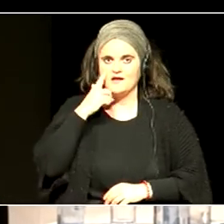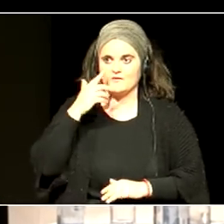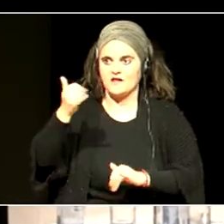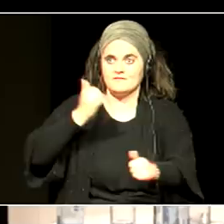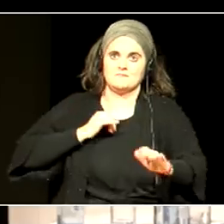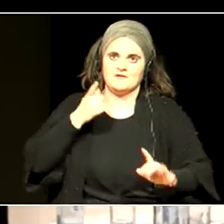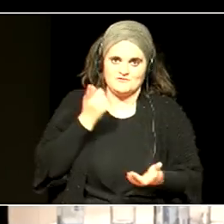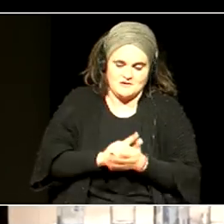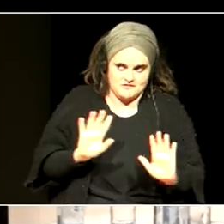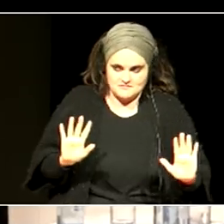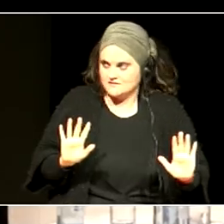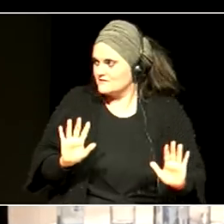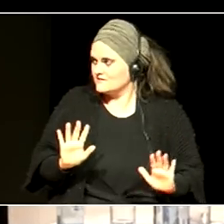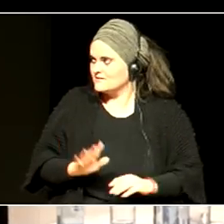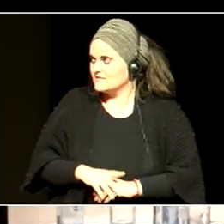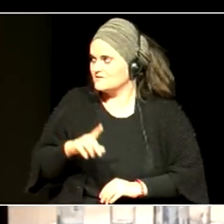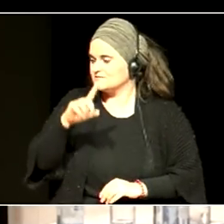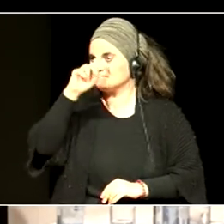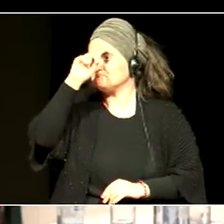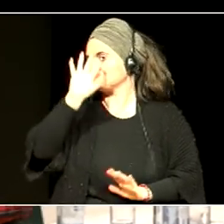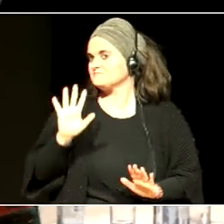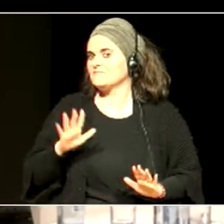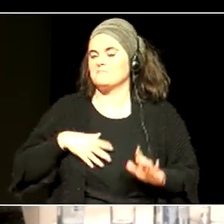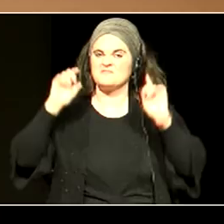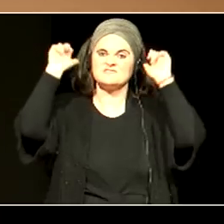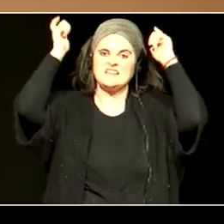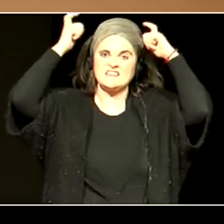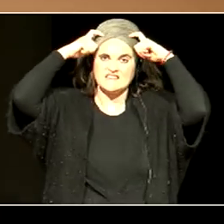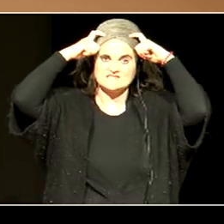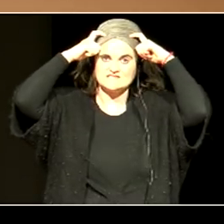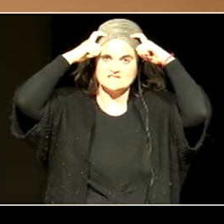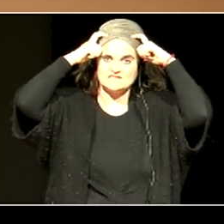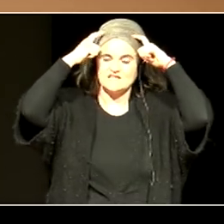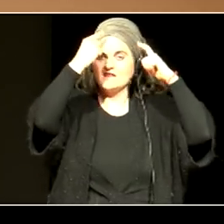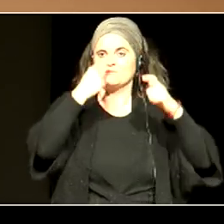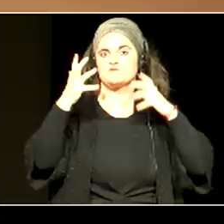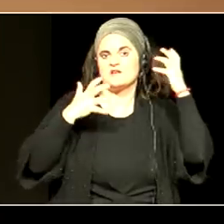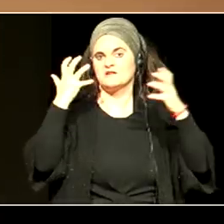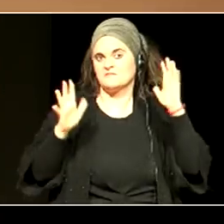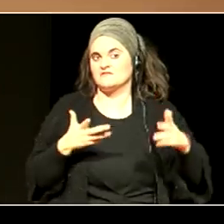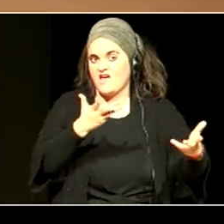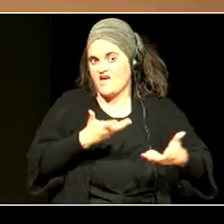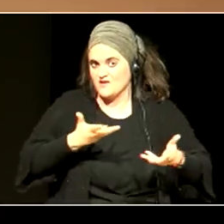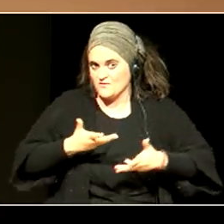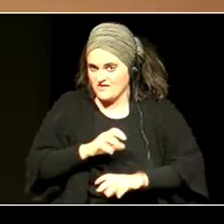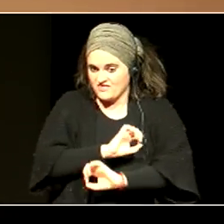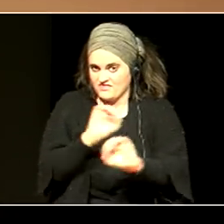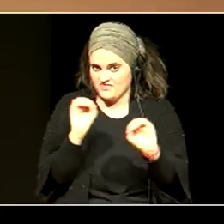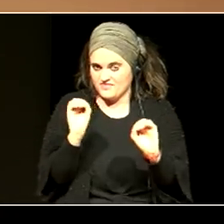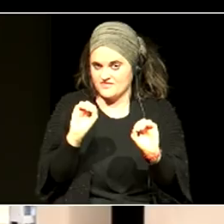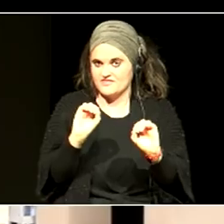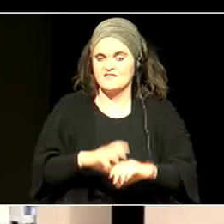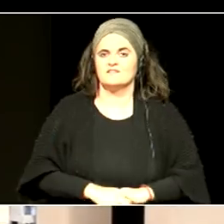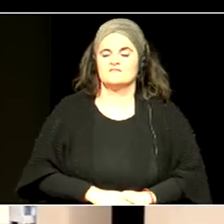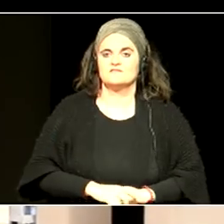vez O sea no sé no s no sé pero bueno Disney pues no no no no nos está ayudando en la verdad